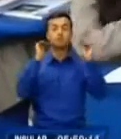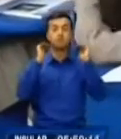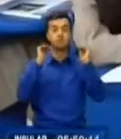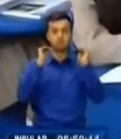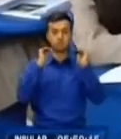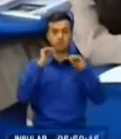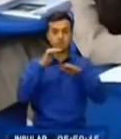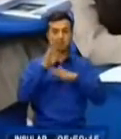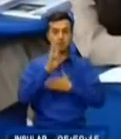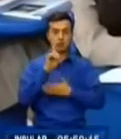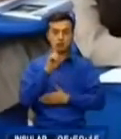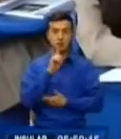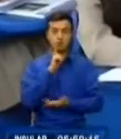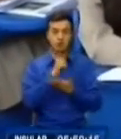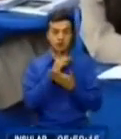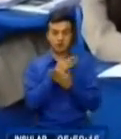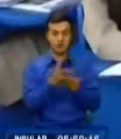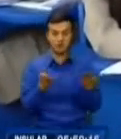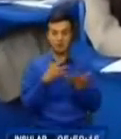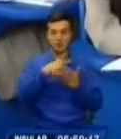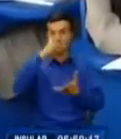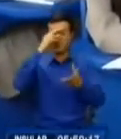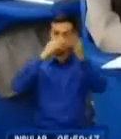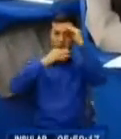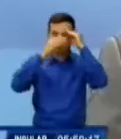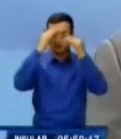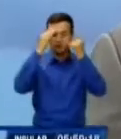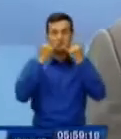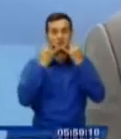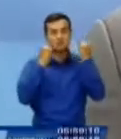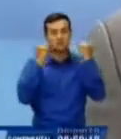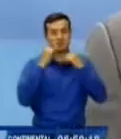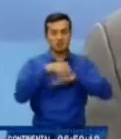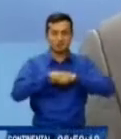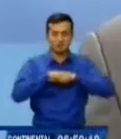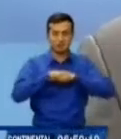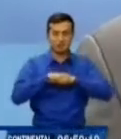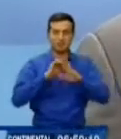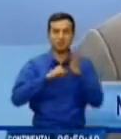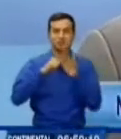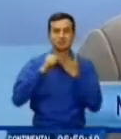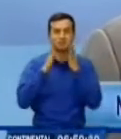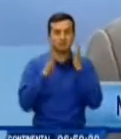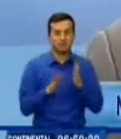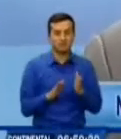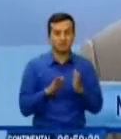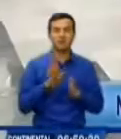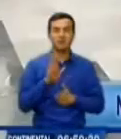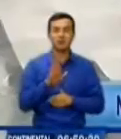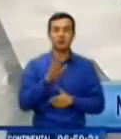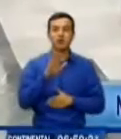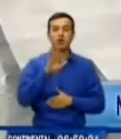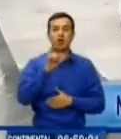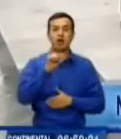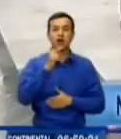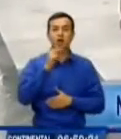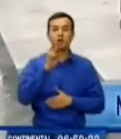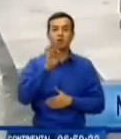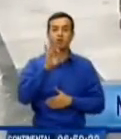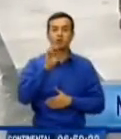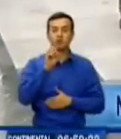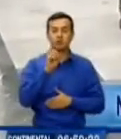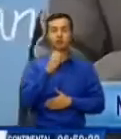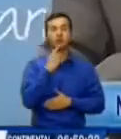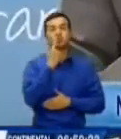Con el propósito de alcanzar mejores niveles en el aprendizaje del idioma inglés, el titular del Ministerio de Educación, Augusto Espinosa, hizo un importante anuncio